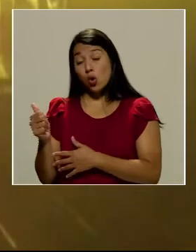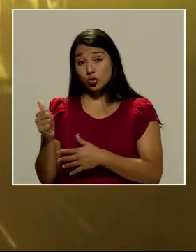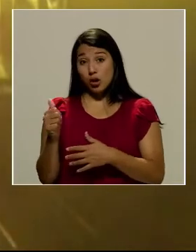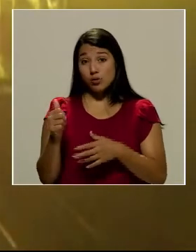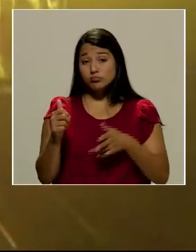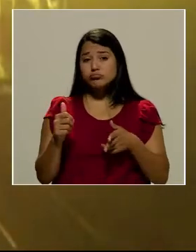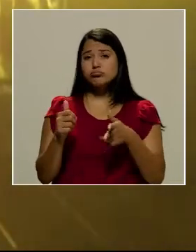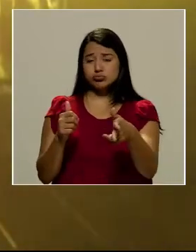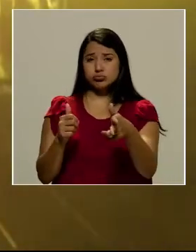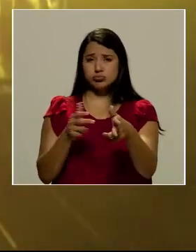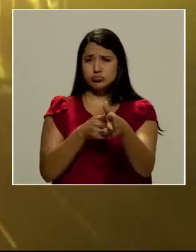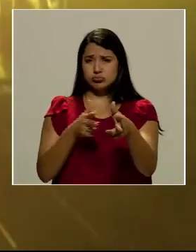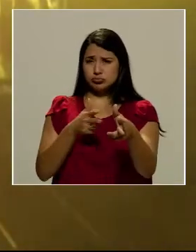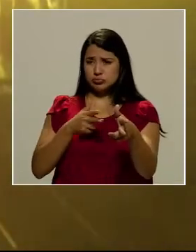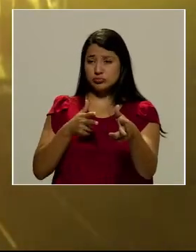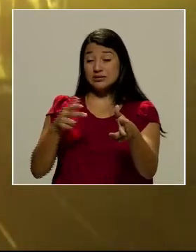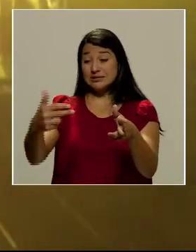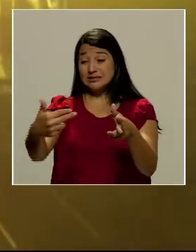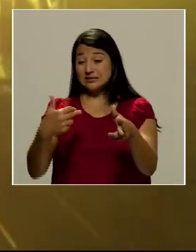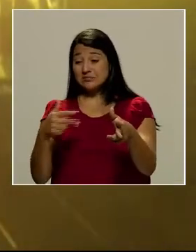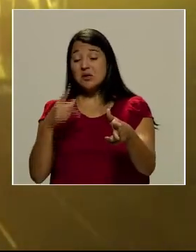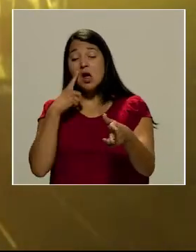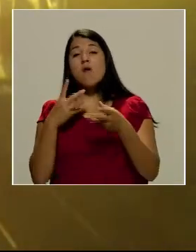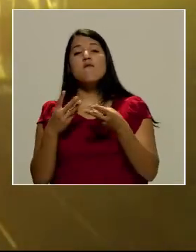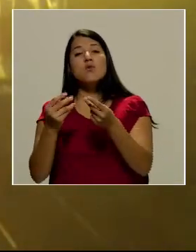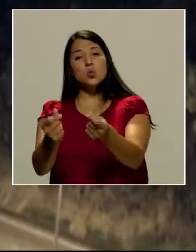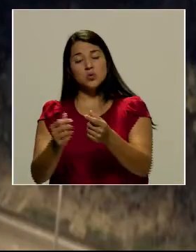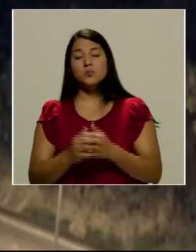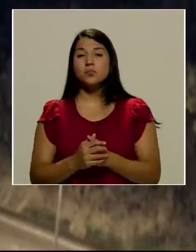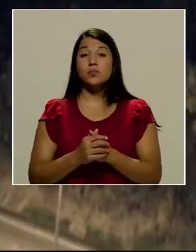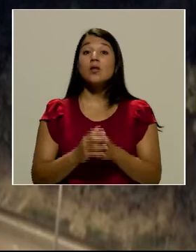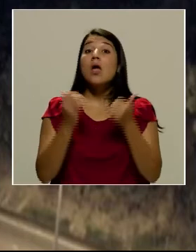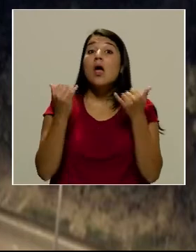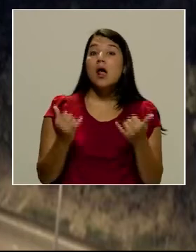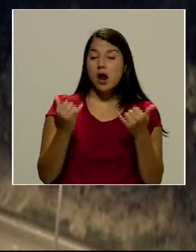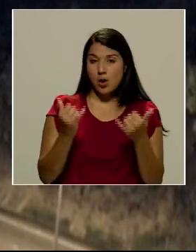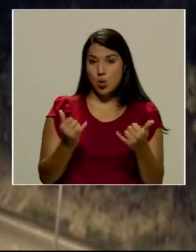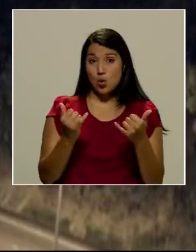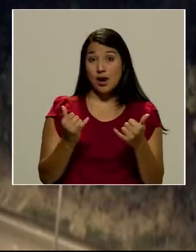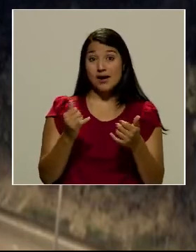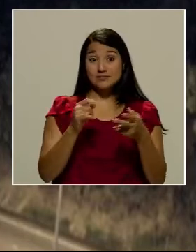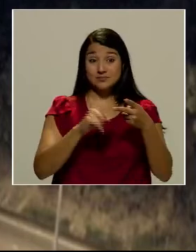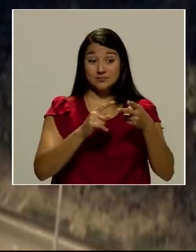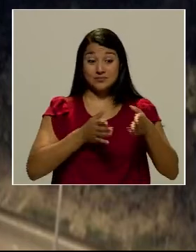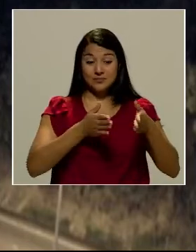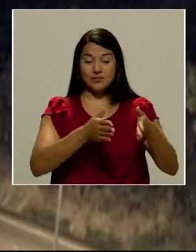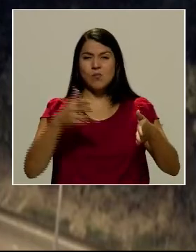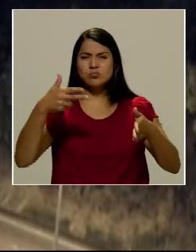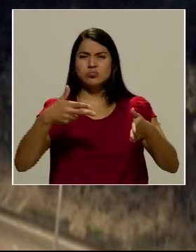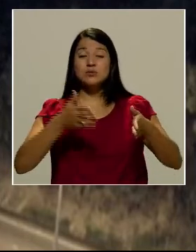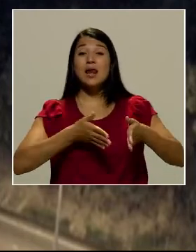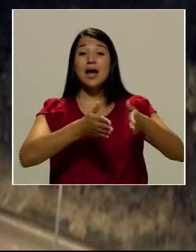el tránsito se nota fluido. Nos movemos ahora hacia San José, en la ruta 27,